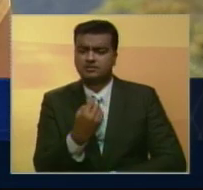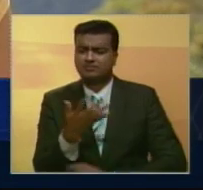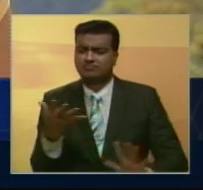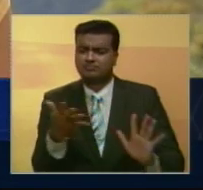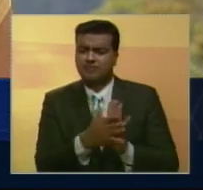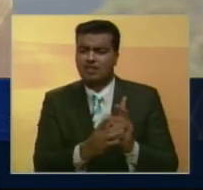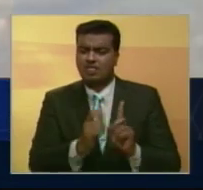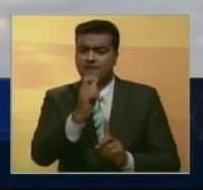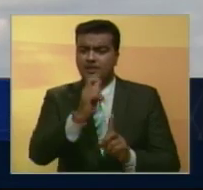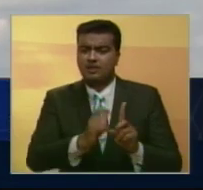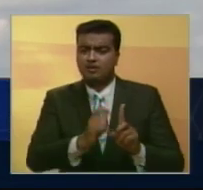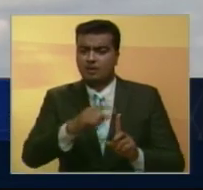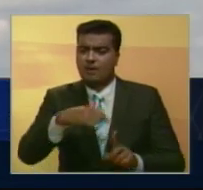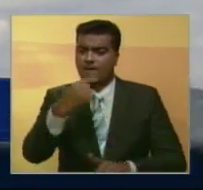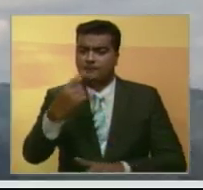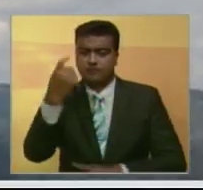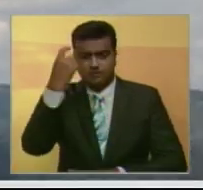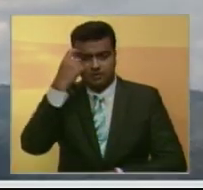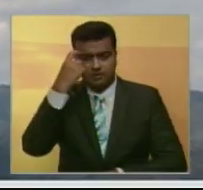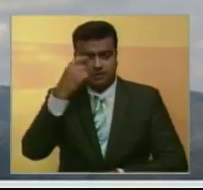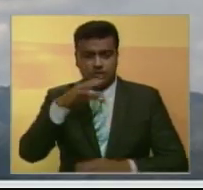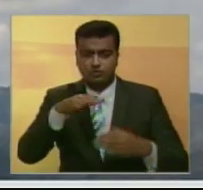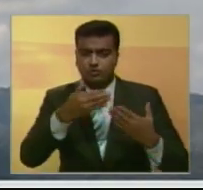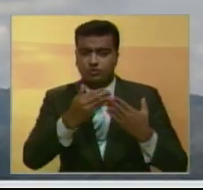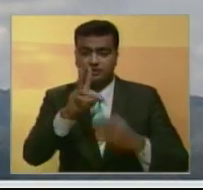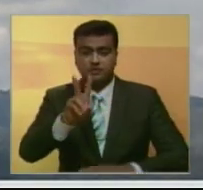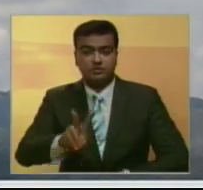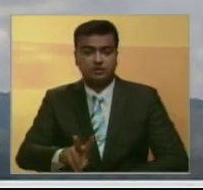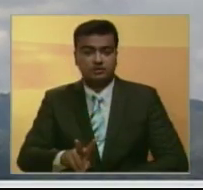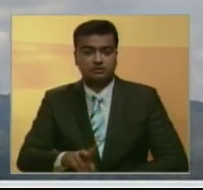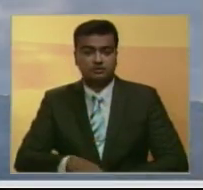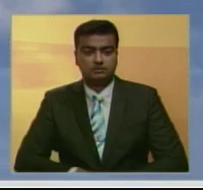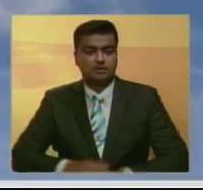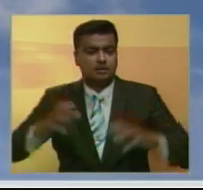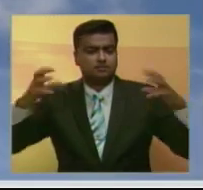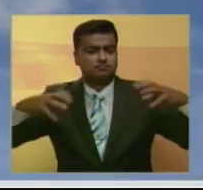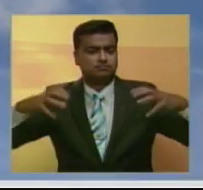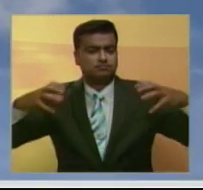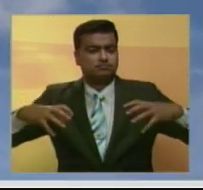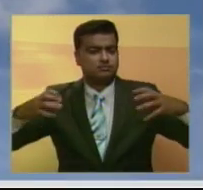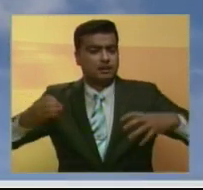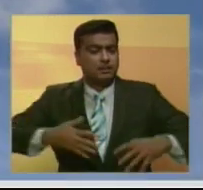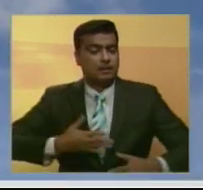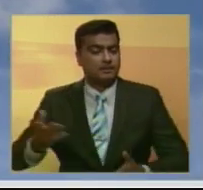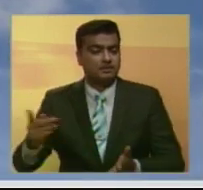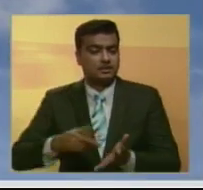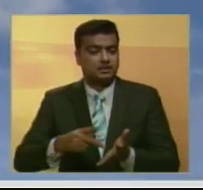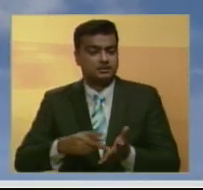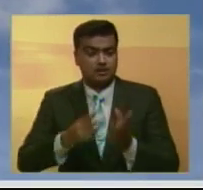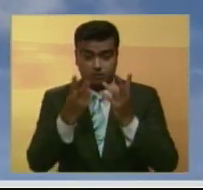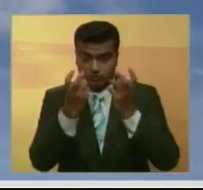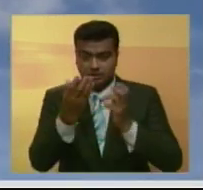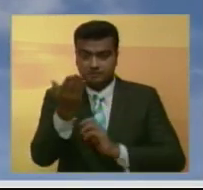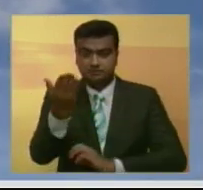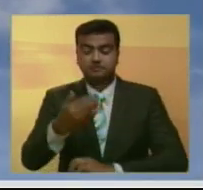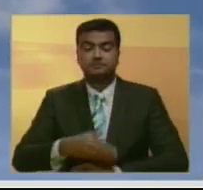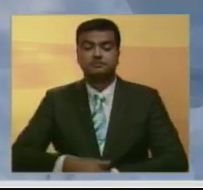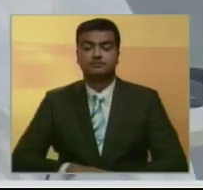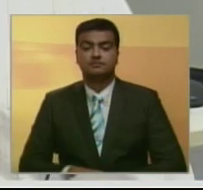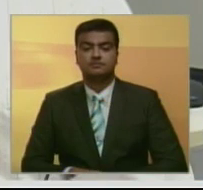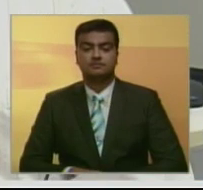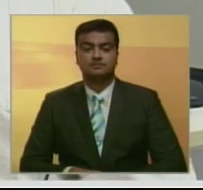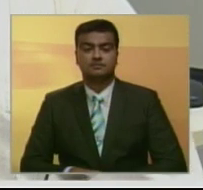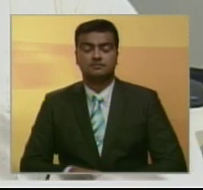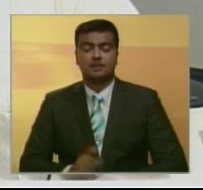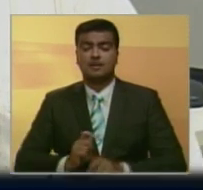la temperatura de los próximos días en todo el territorio nacional y las precipitaciones que pudieran presentarse. Escuchemos sus declaraciones.